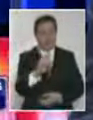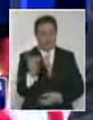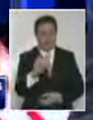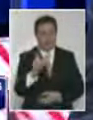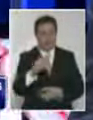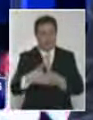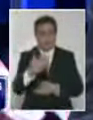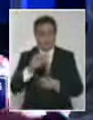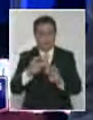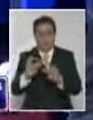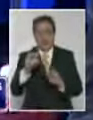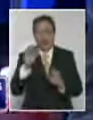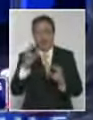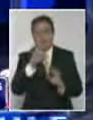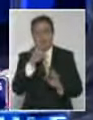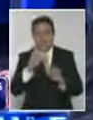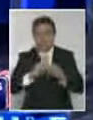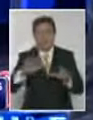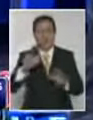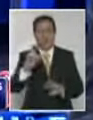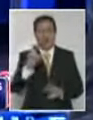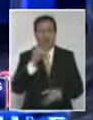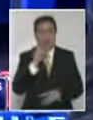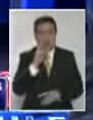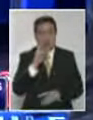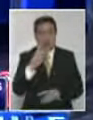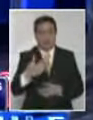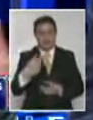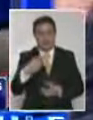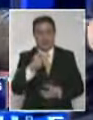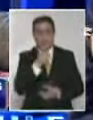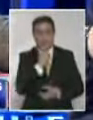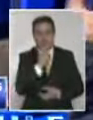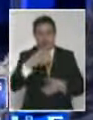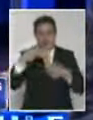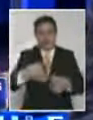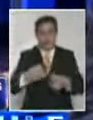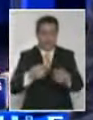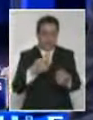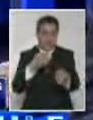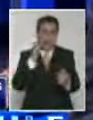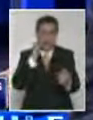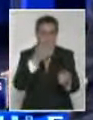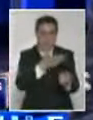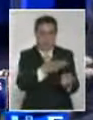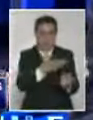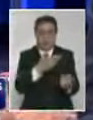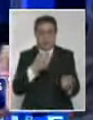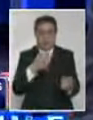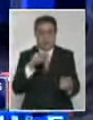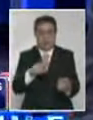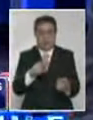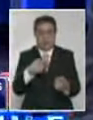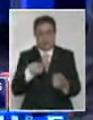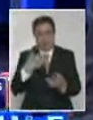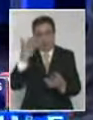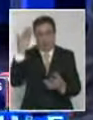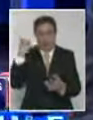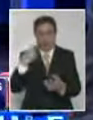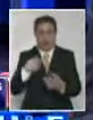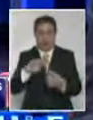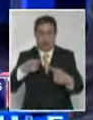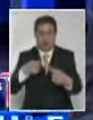al país, porque aquí hubo prensa que realmente fue heroica. Y eso es la Patricia. Esos tiempos que